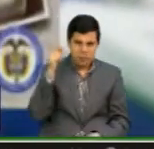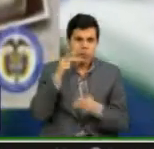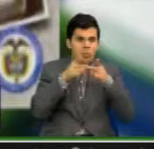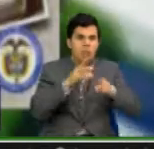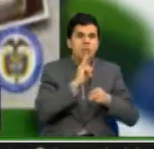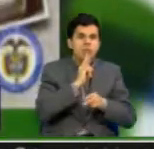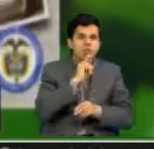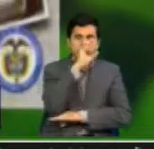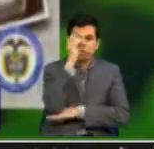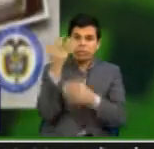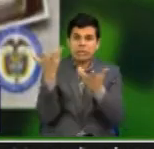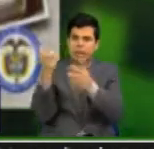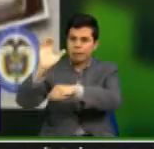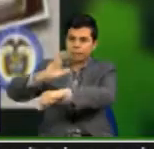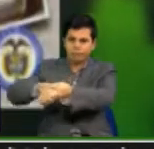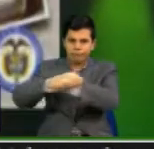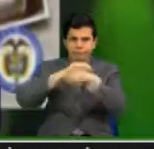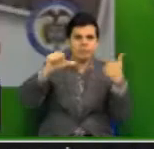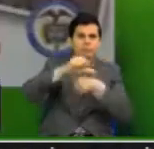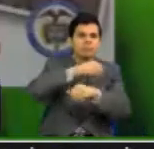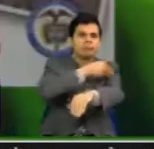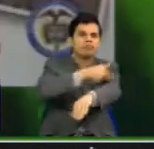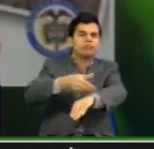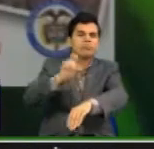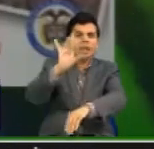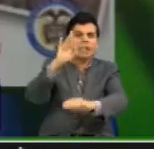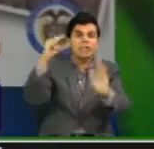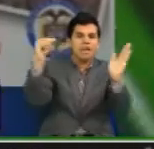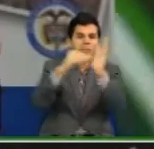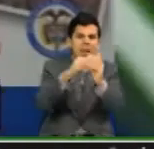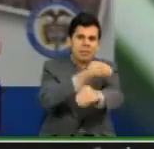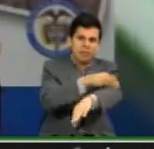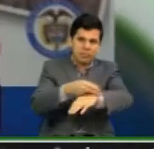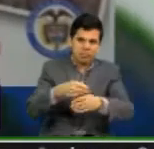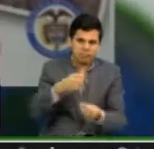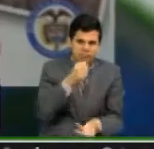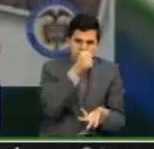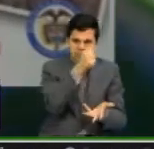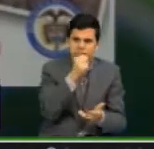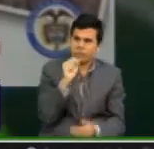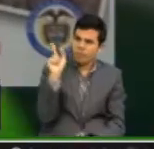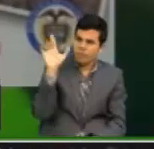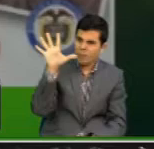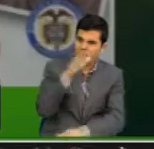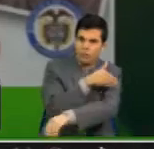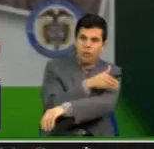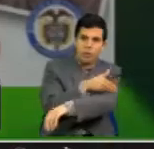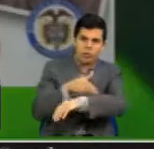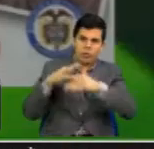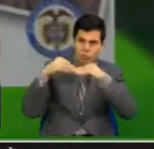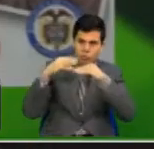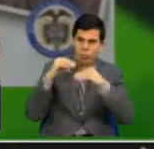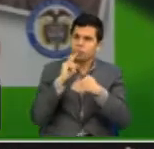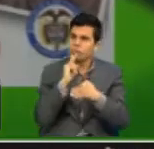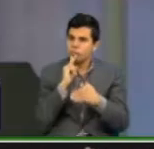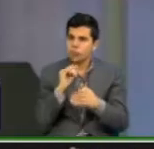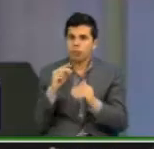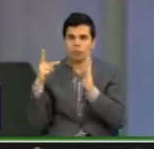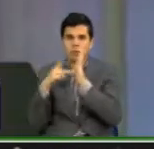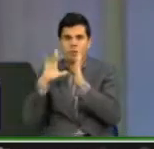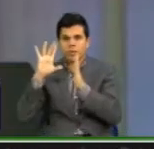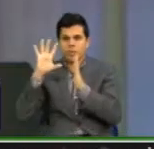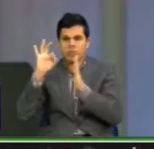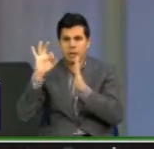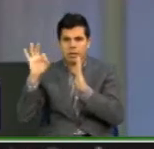ofrecían una recompensa de más de 15 mil millones de pesos repartidos así 5 millones de dólares de los eeuu y 2 mil